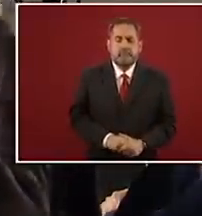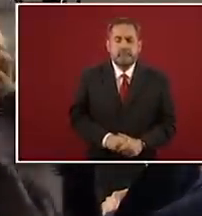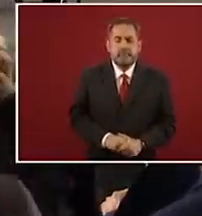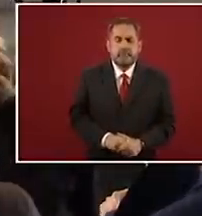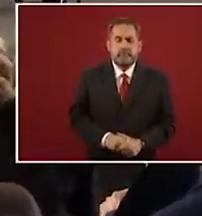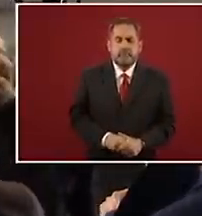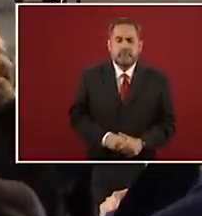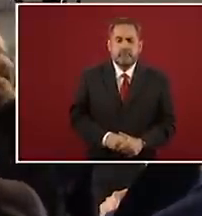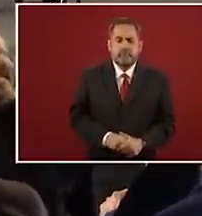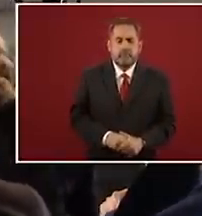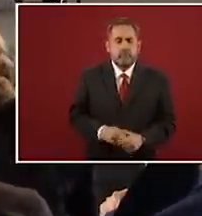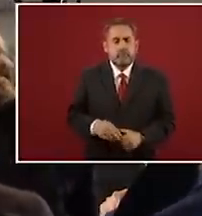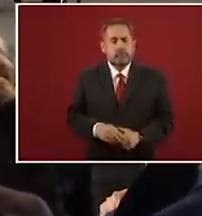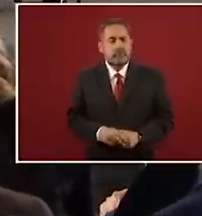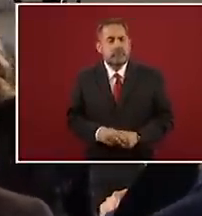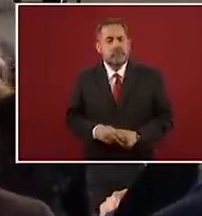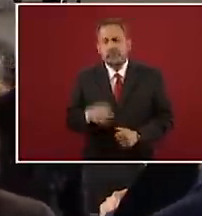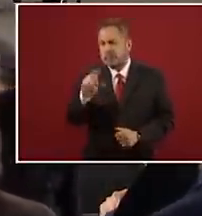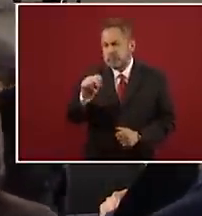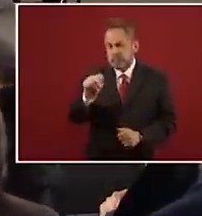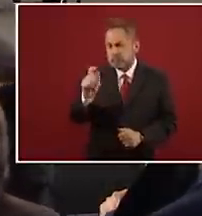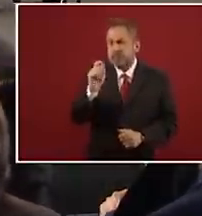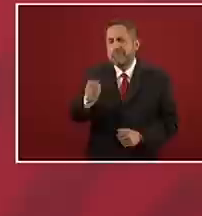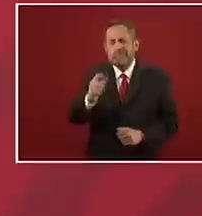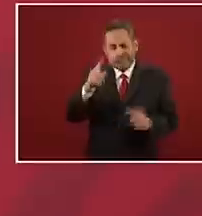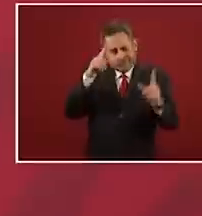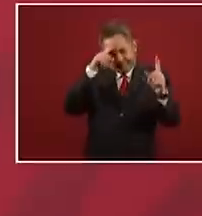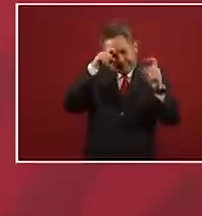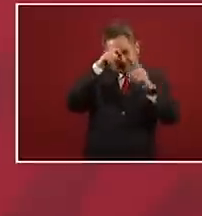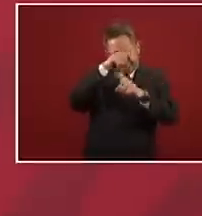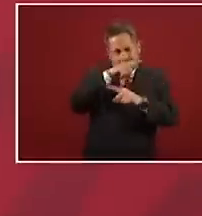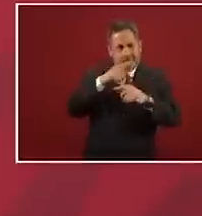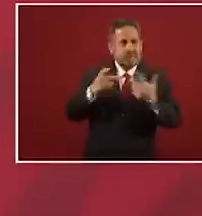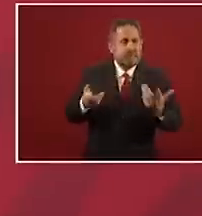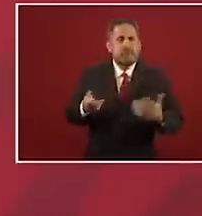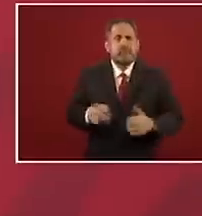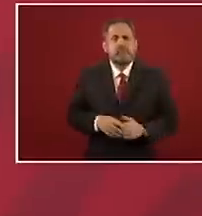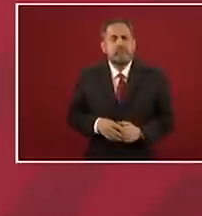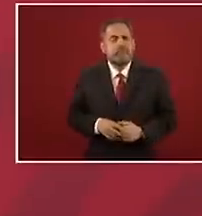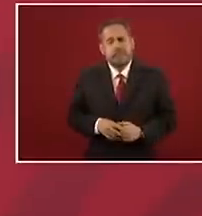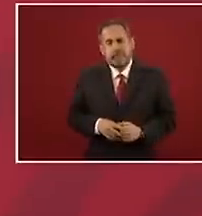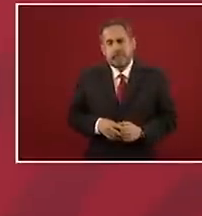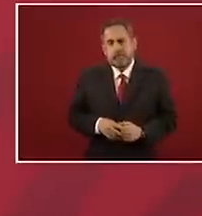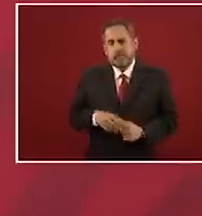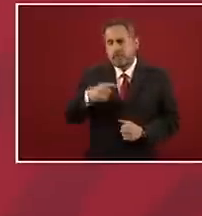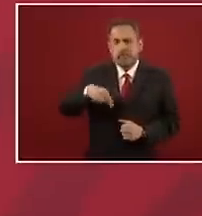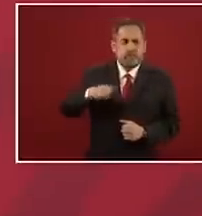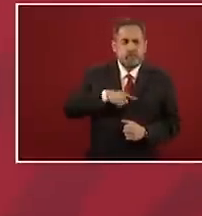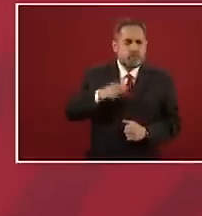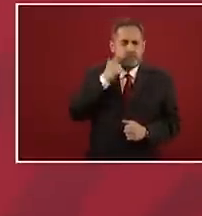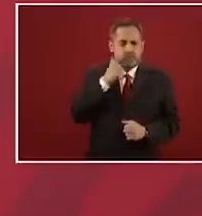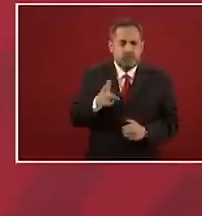No, es que es complejo y no queremos